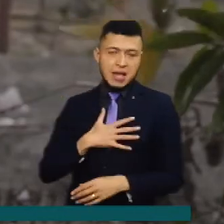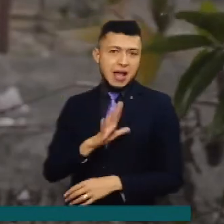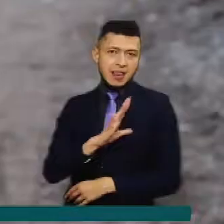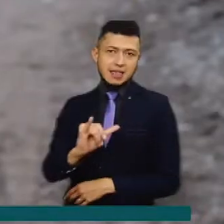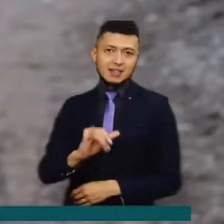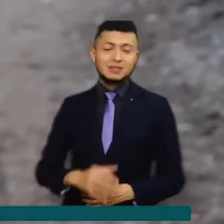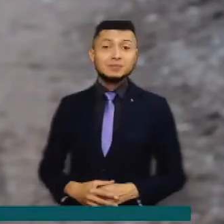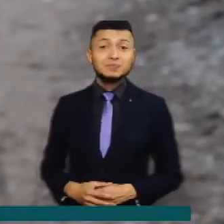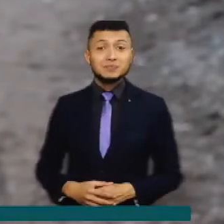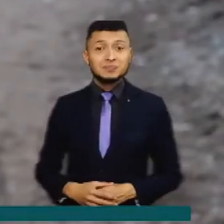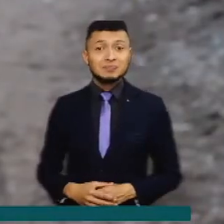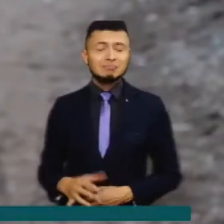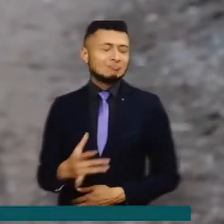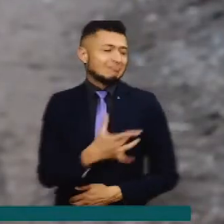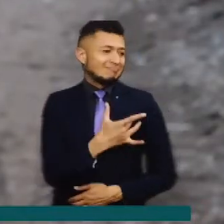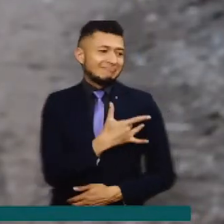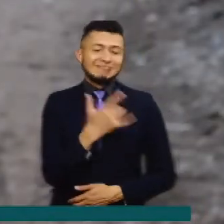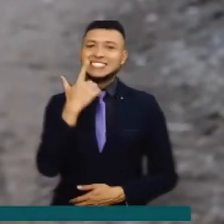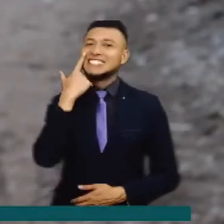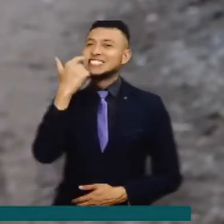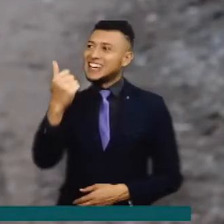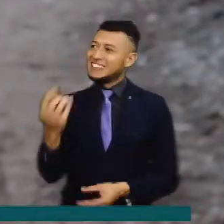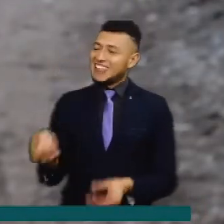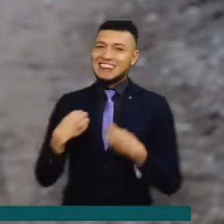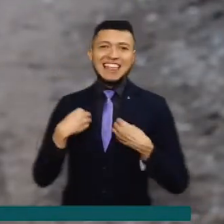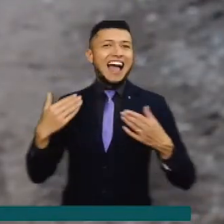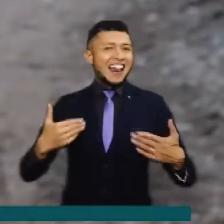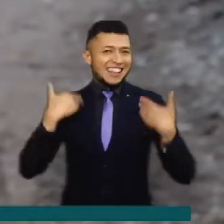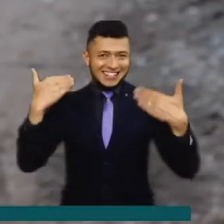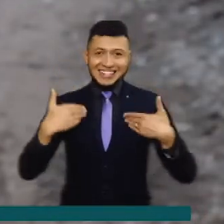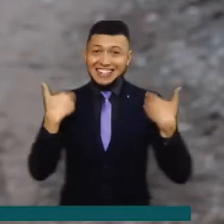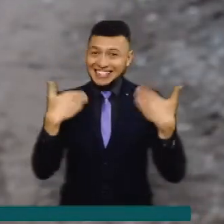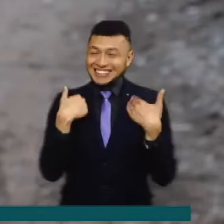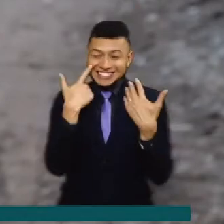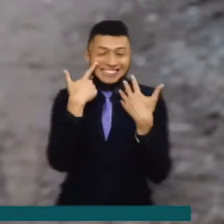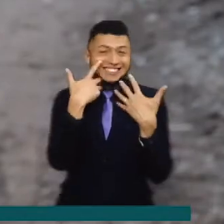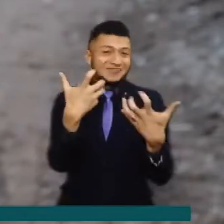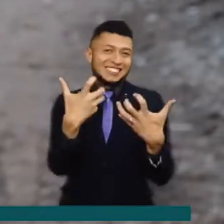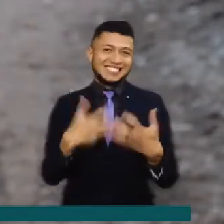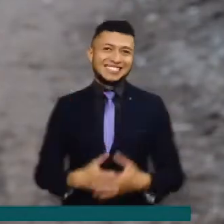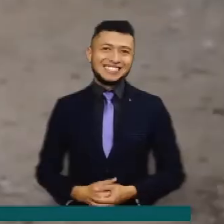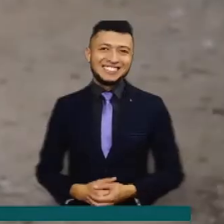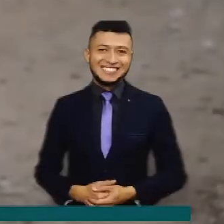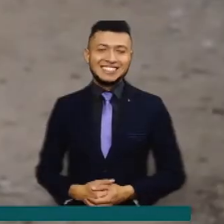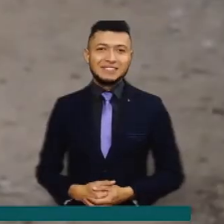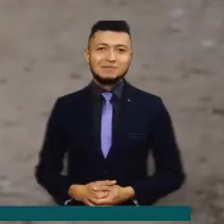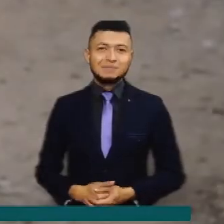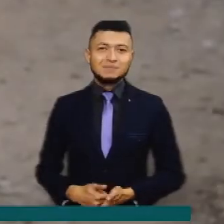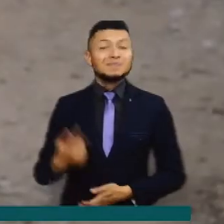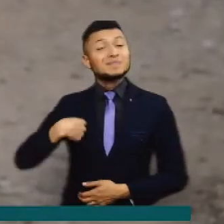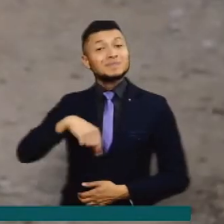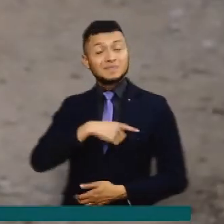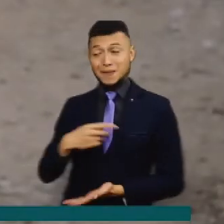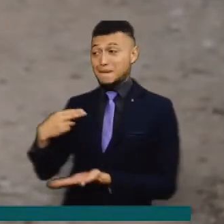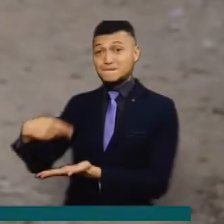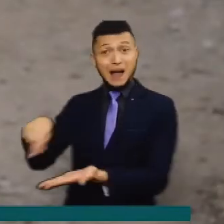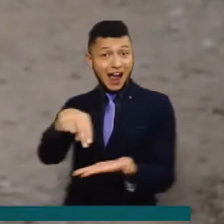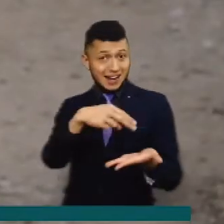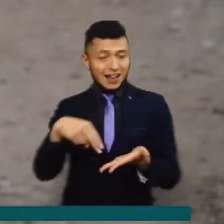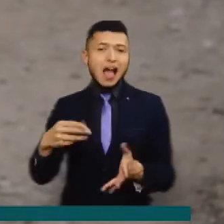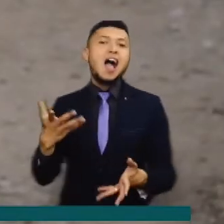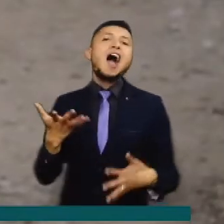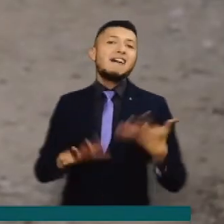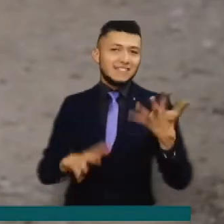una de Cali. Se siente muy chévere, se siente una alegría muy espectacular. Realizamos